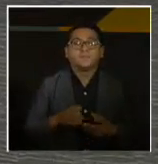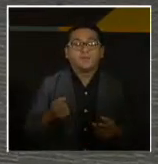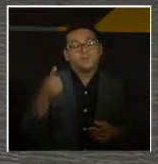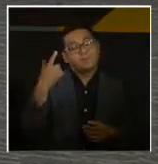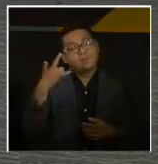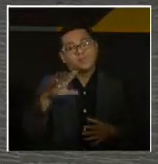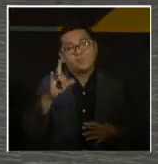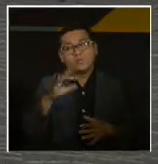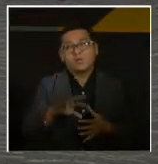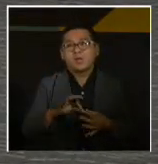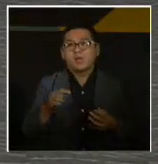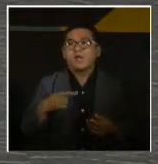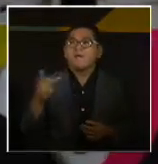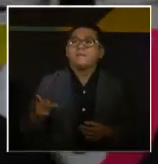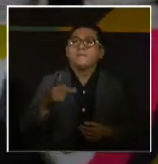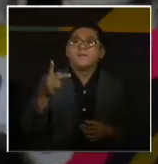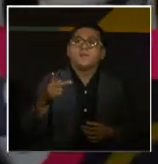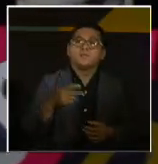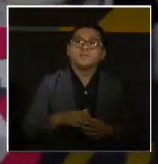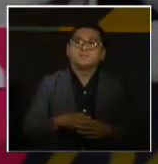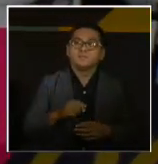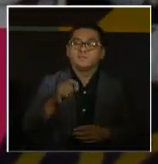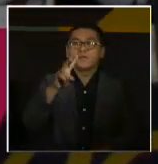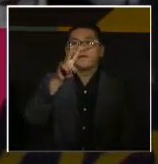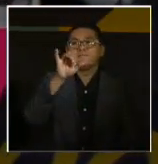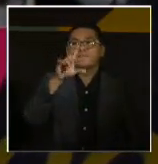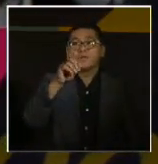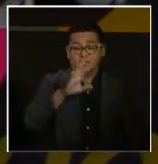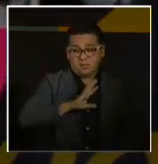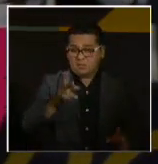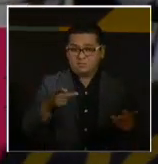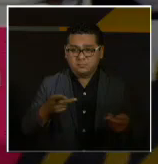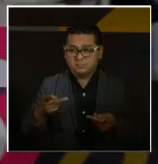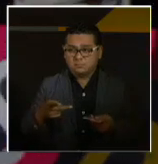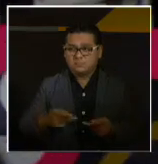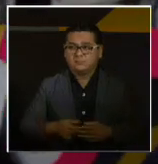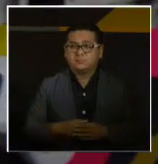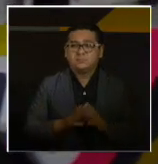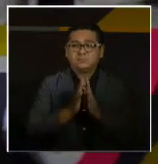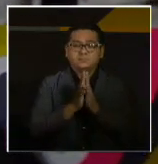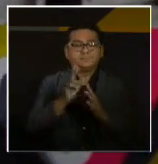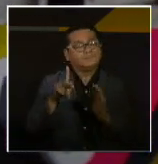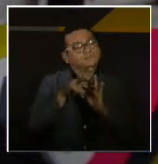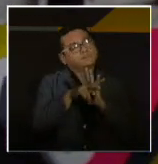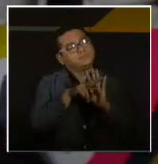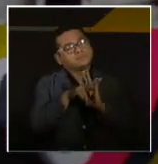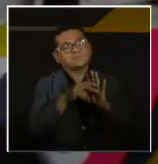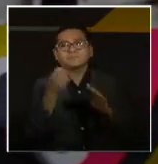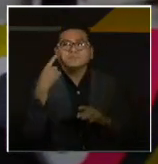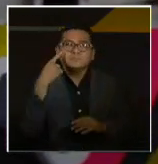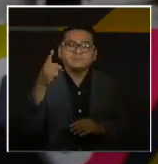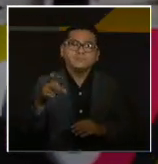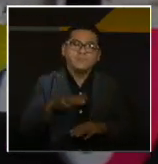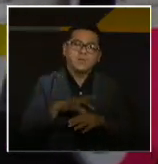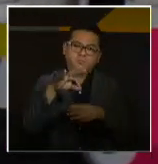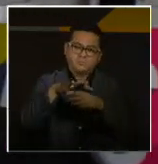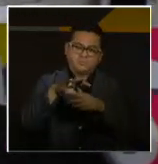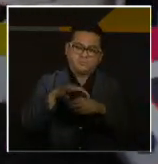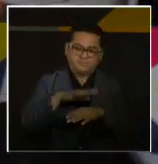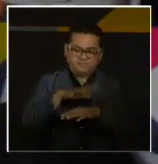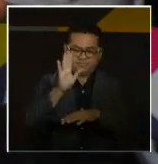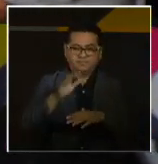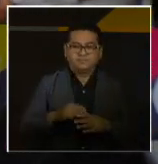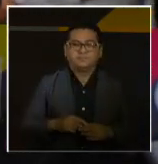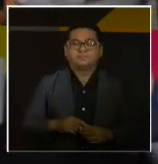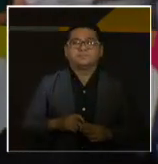1 de julio sabremos. Ahora viene la pregunta, candidato Vila, ¿estás preparado? Vamos a ver qué nos dicen en redes sociales, las preguntas más votadas a